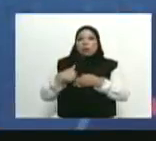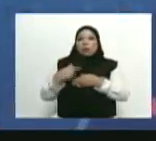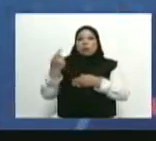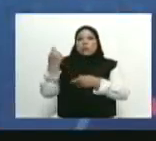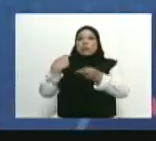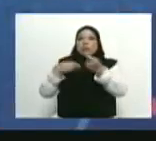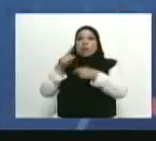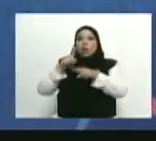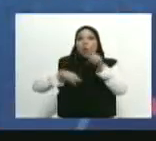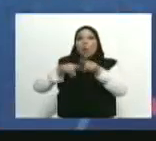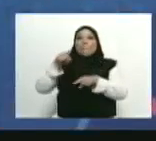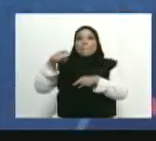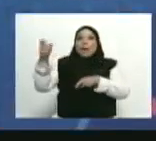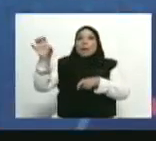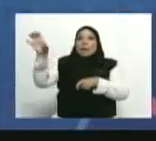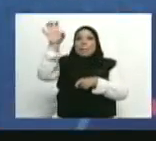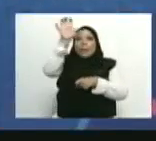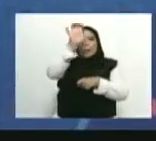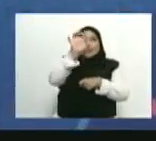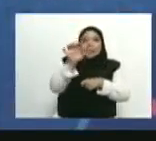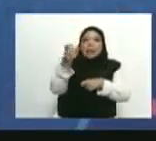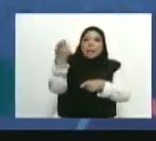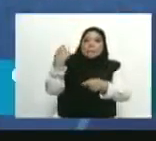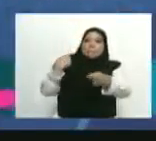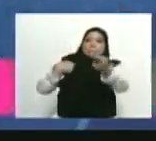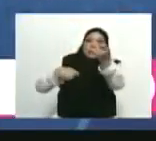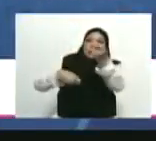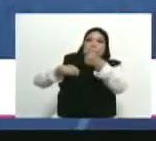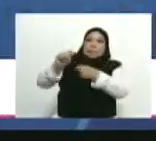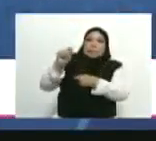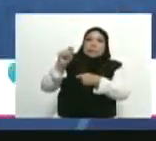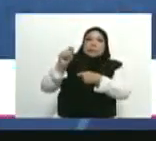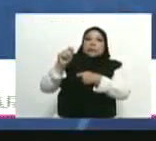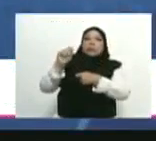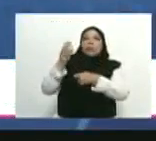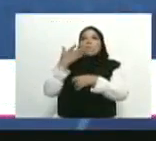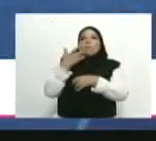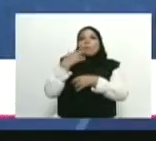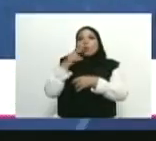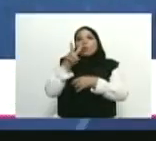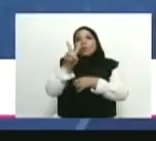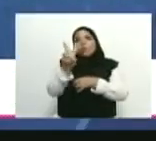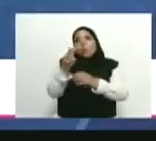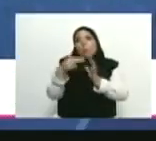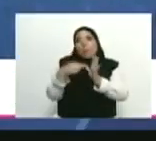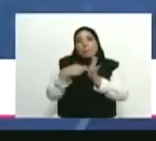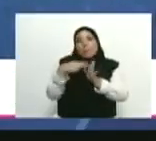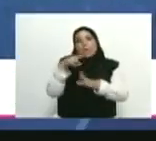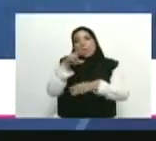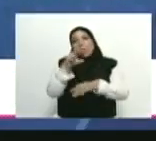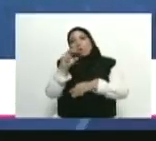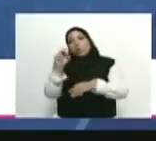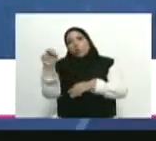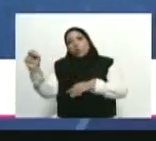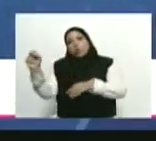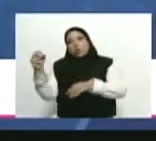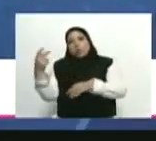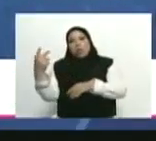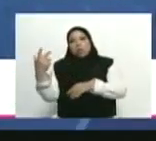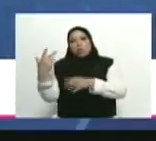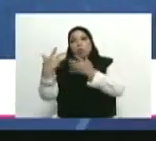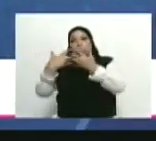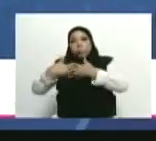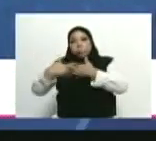importar estas tarjetas. Correcto. Y la importación, por ejemplo, ahorita cuesta $2,200. Fabricarlo allá vale